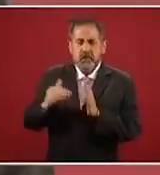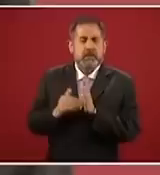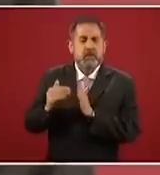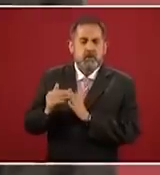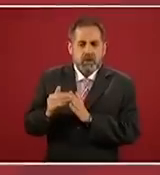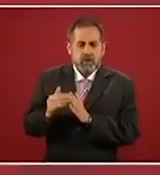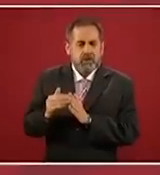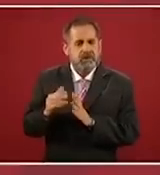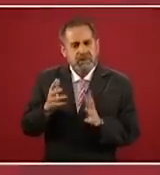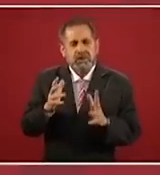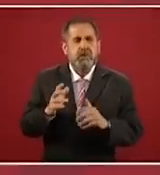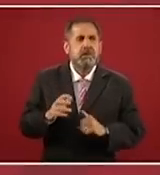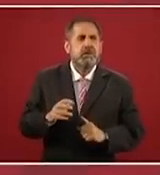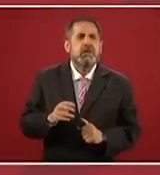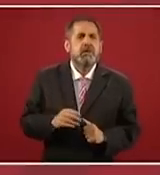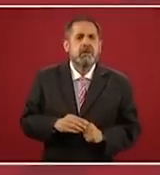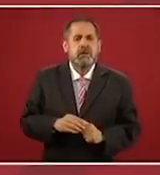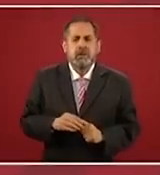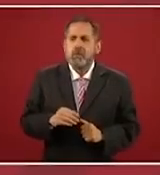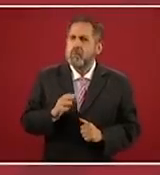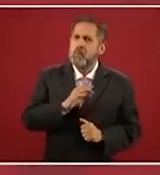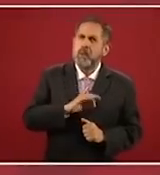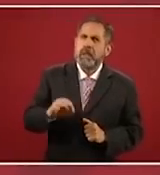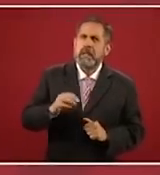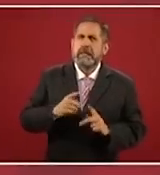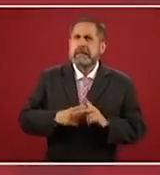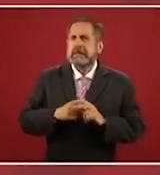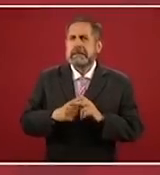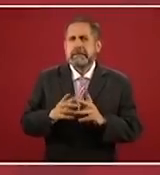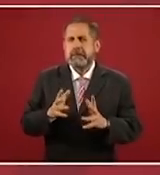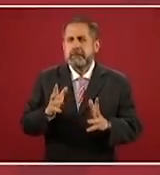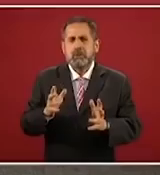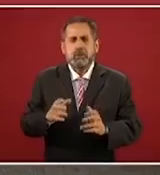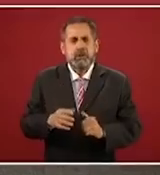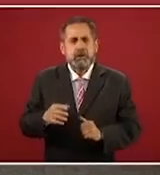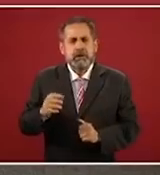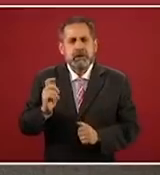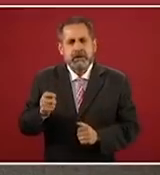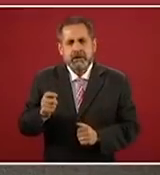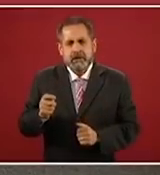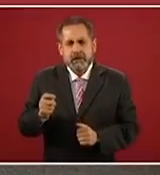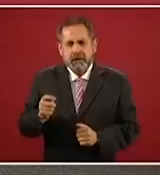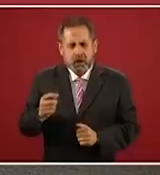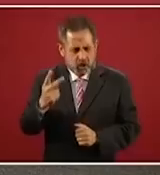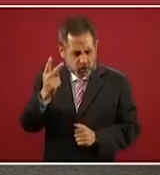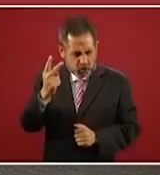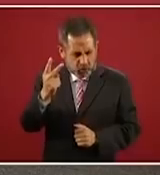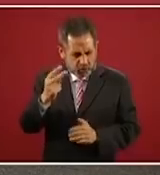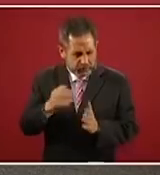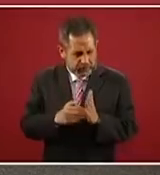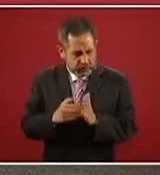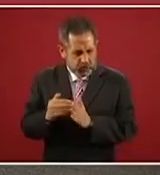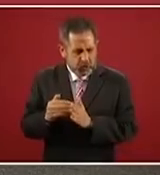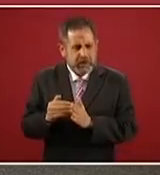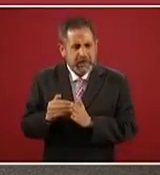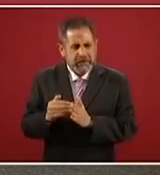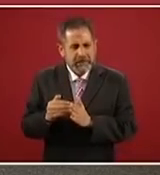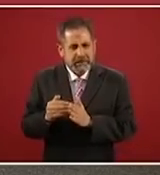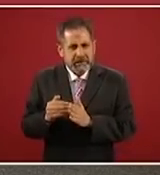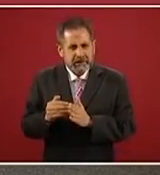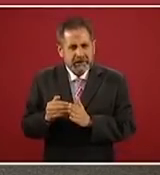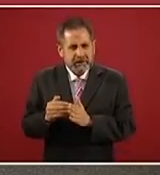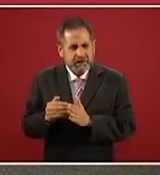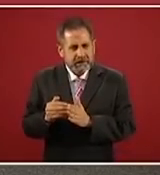1,500 millones, estamos hablando como de 2 millones,